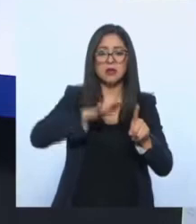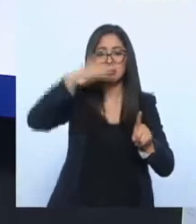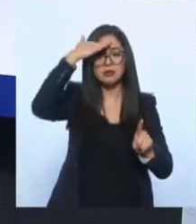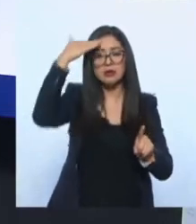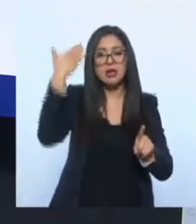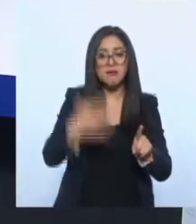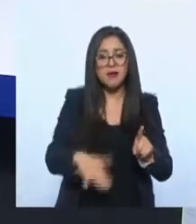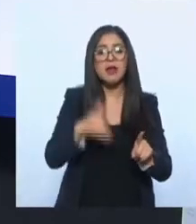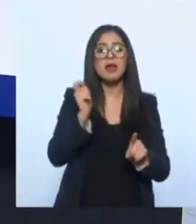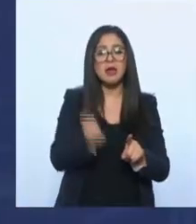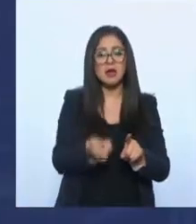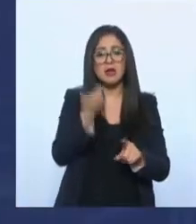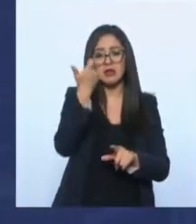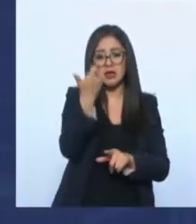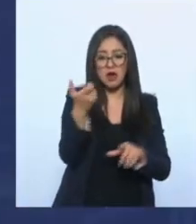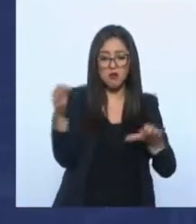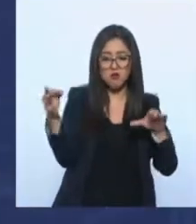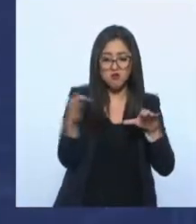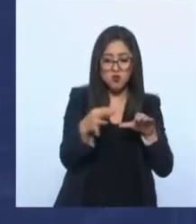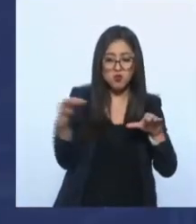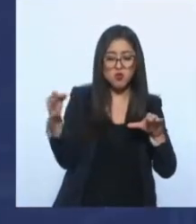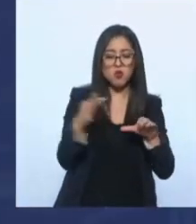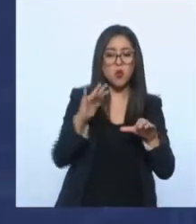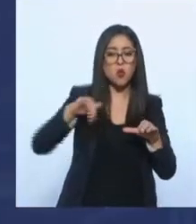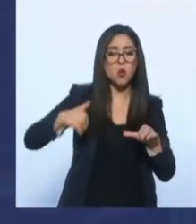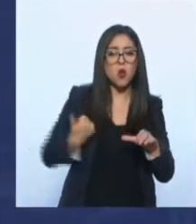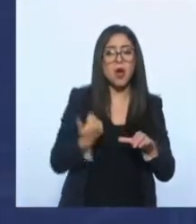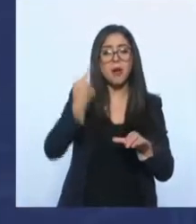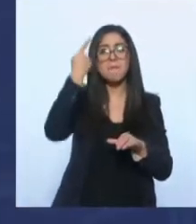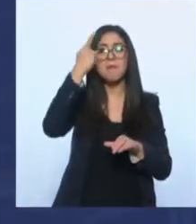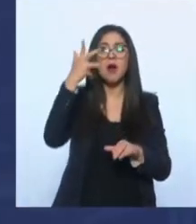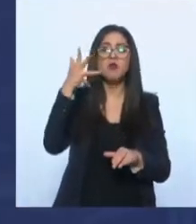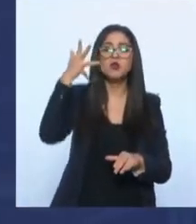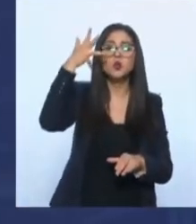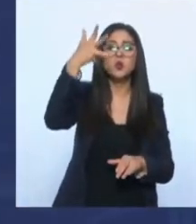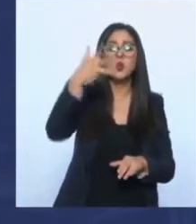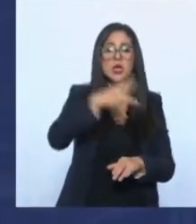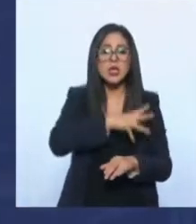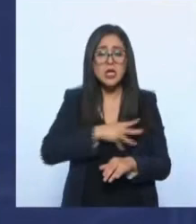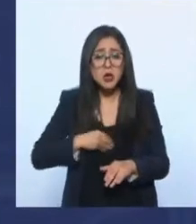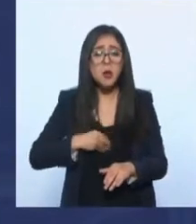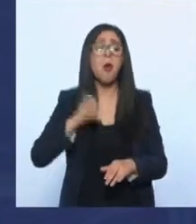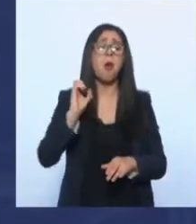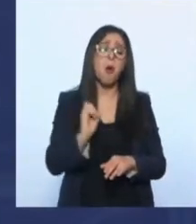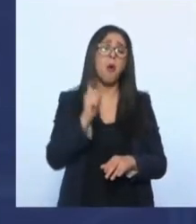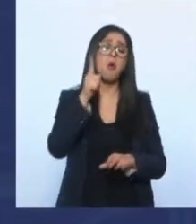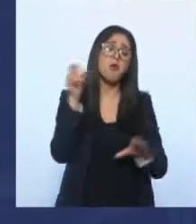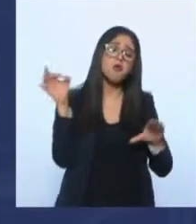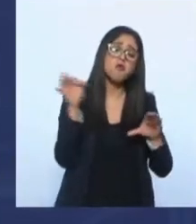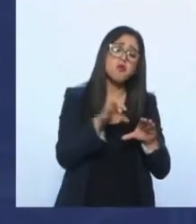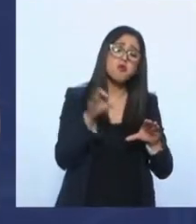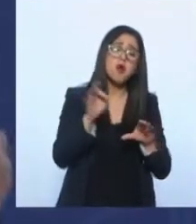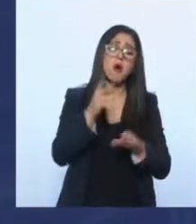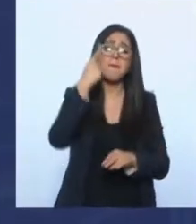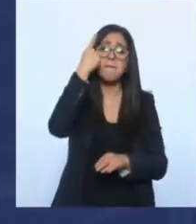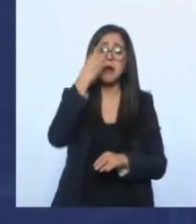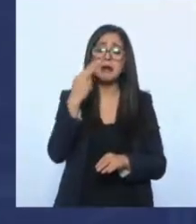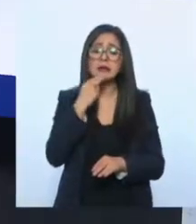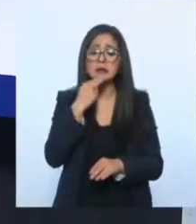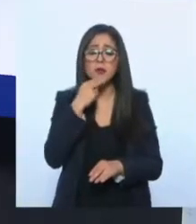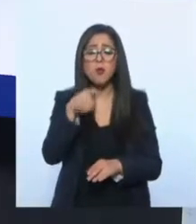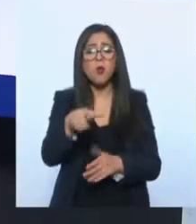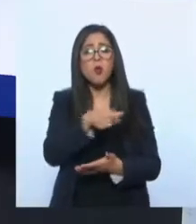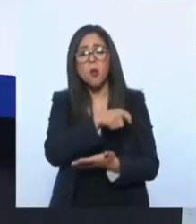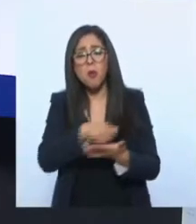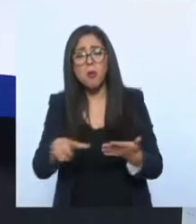vamos a guardar para una necesidad futuro de nuestros hijos, o simplemente lo vamos a una meta a mediano plazo que necesitamos para a lo